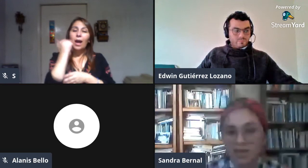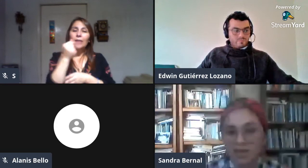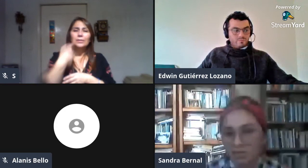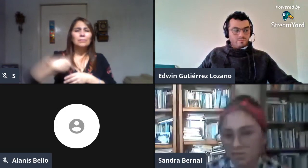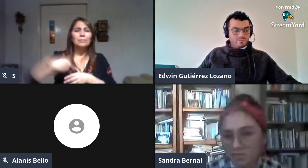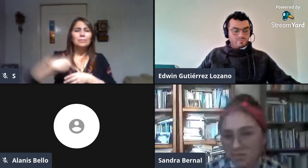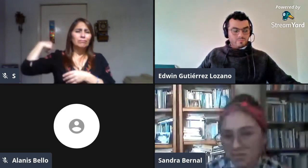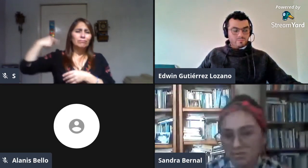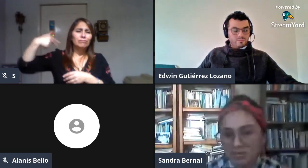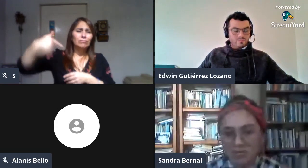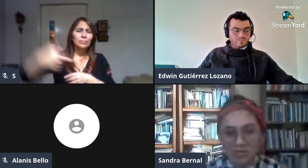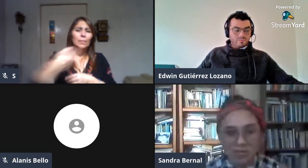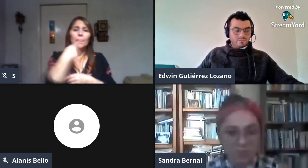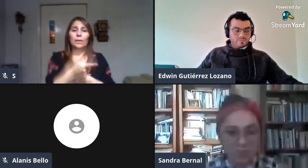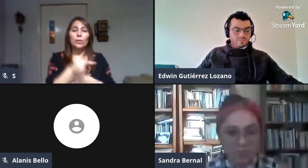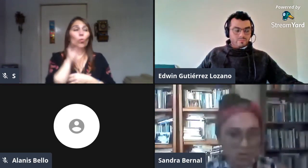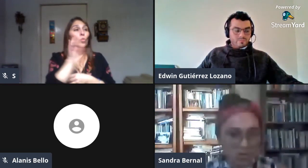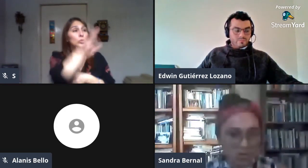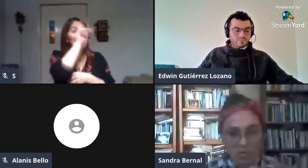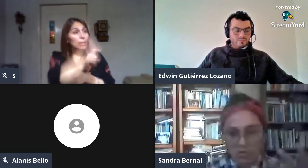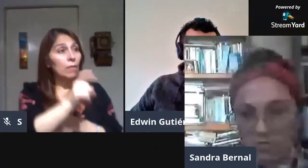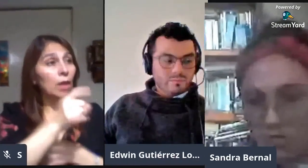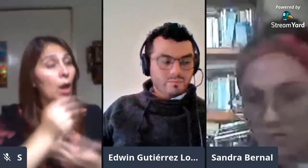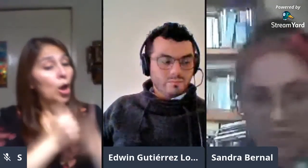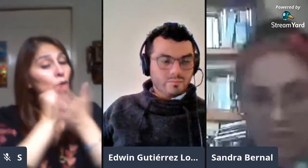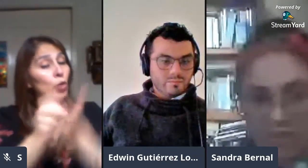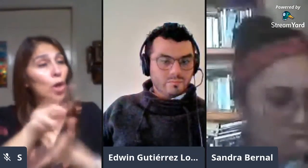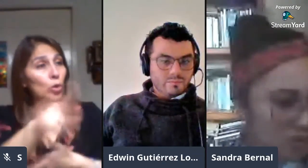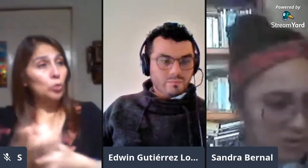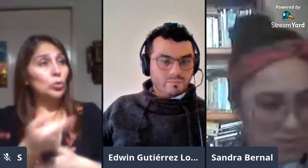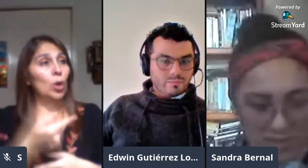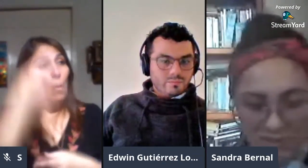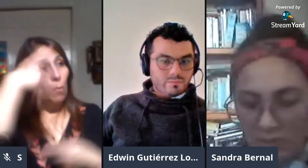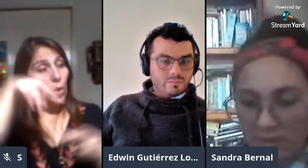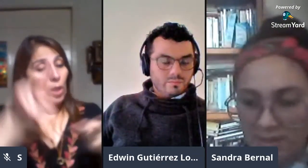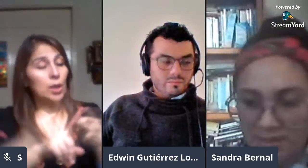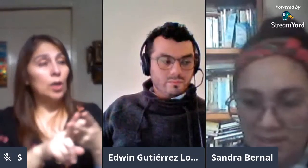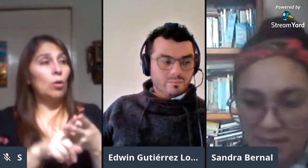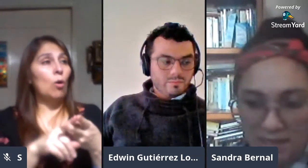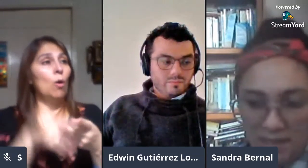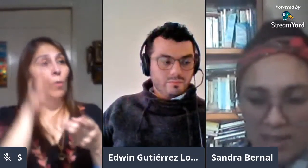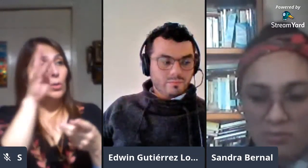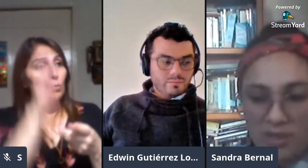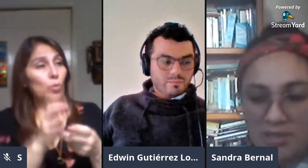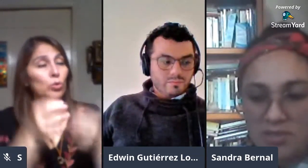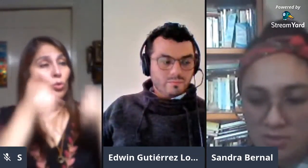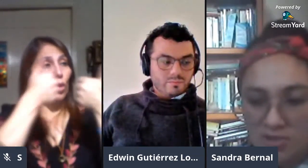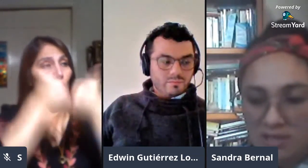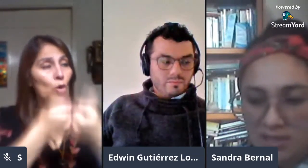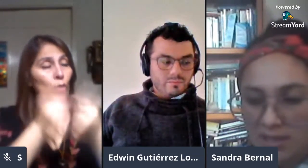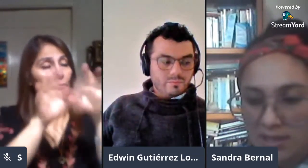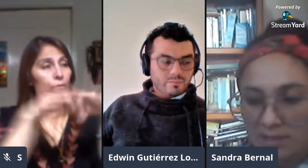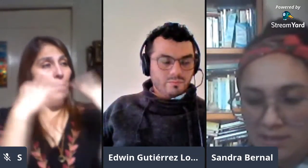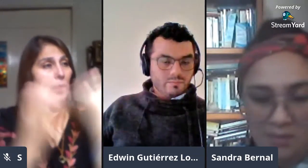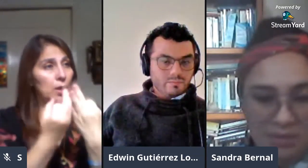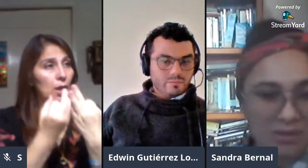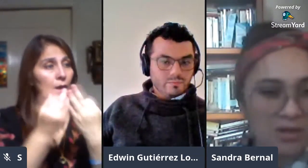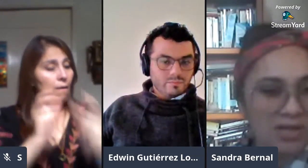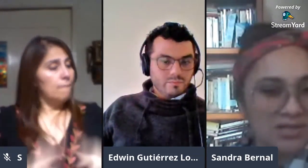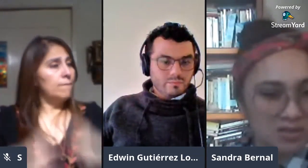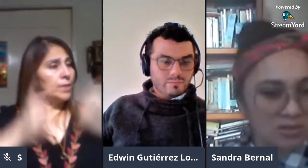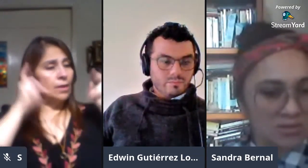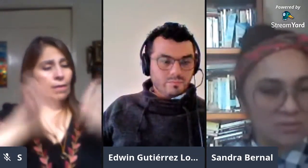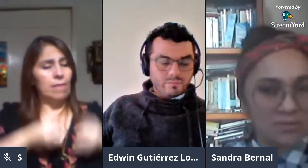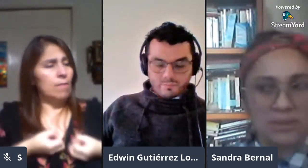tenemos que dar la vida por los demás, ¿no? Entonces, por nuestros hijos, por nuestros compañeros, por nuestras familias, en un ejercicio constante de también